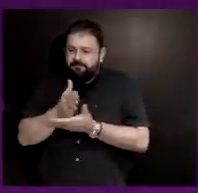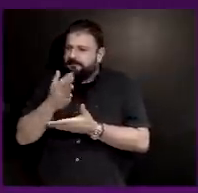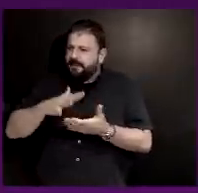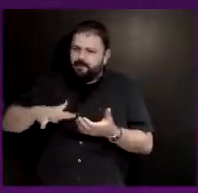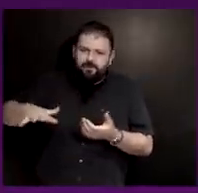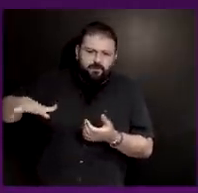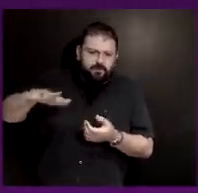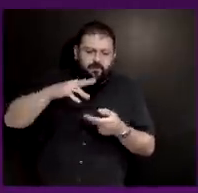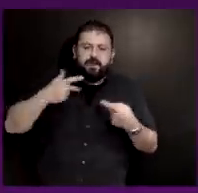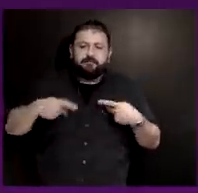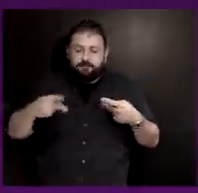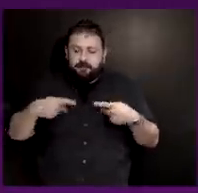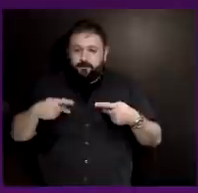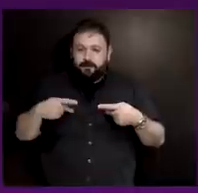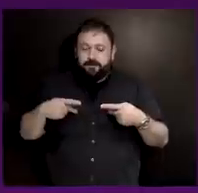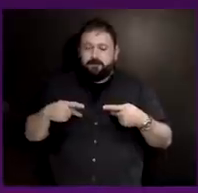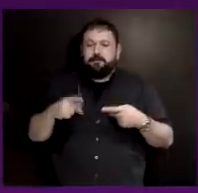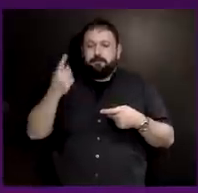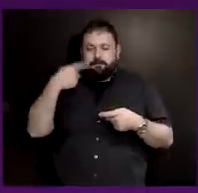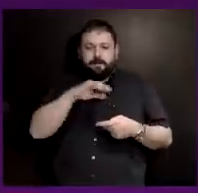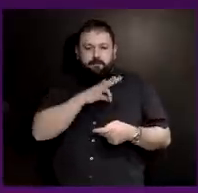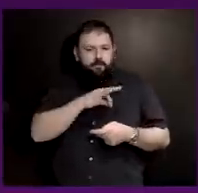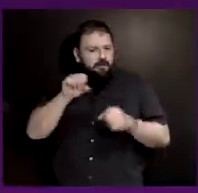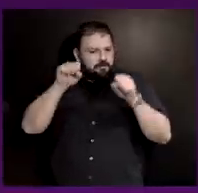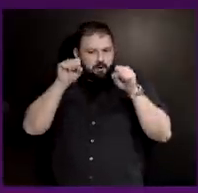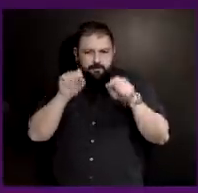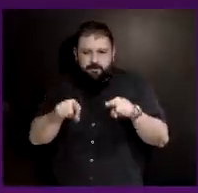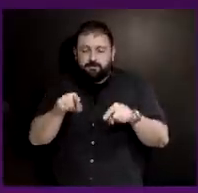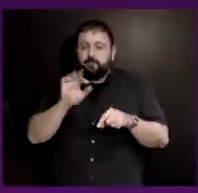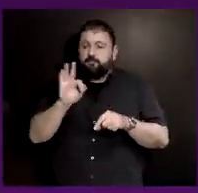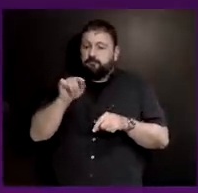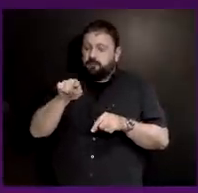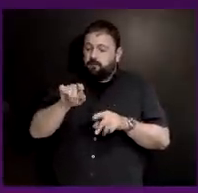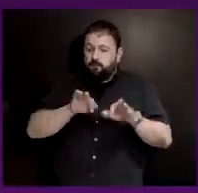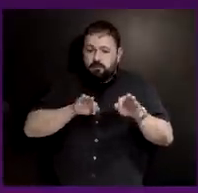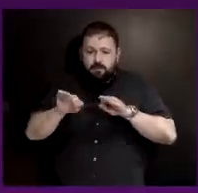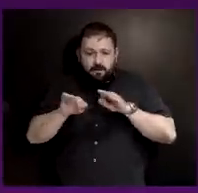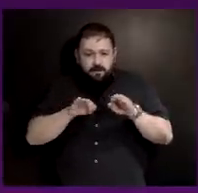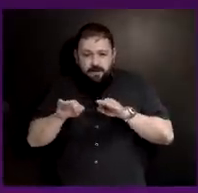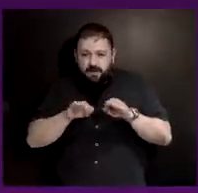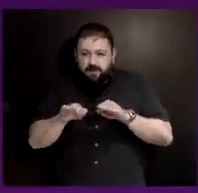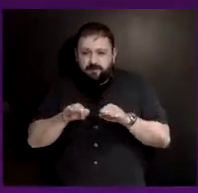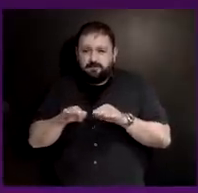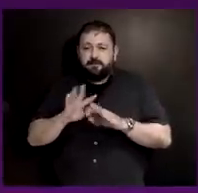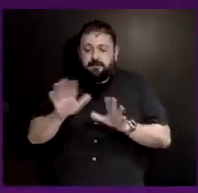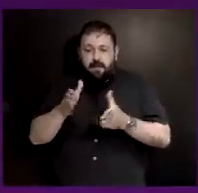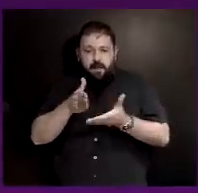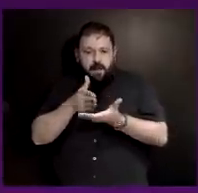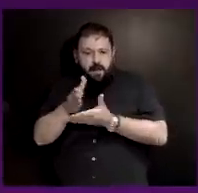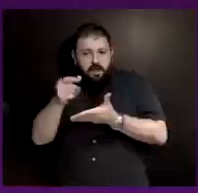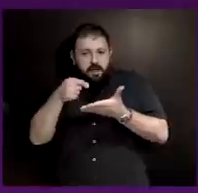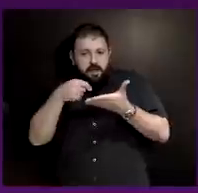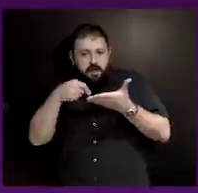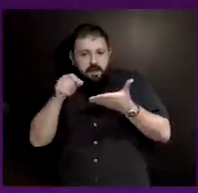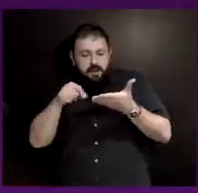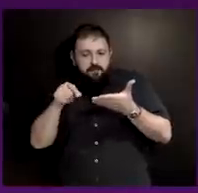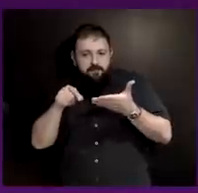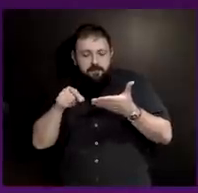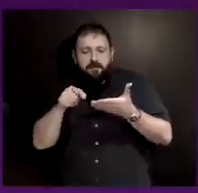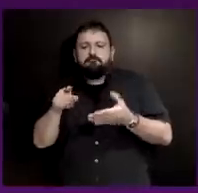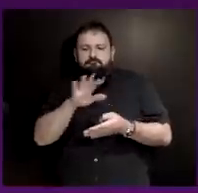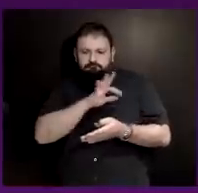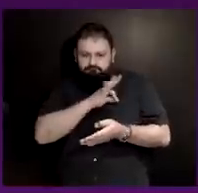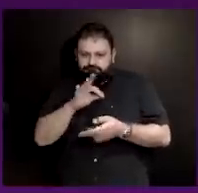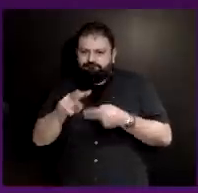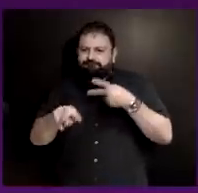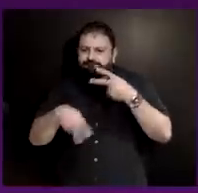extravaganas aplicaremos esa misma dinámica. Entonces, si tú trabajaste, si estás calificado, sí, pues vas a poder